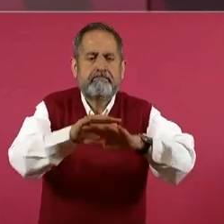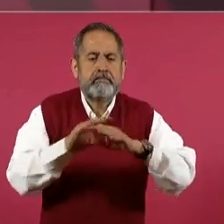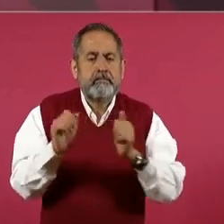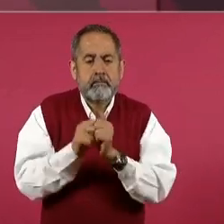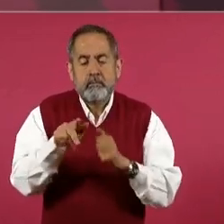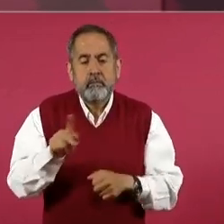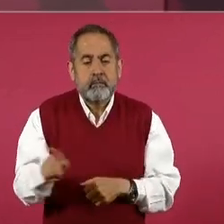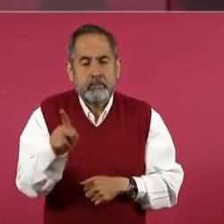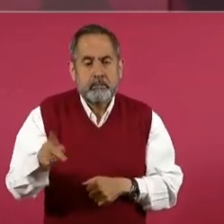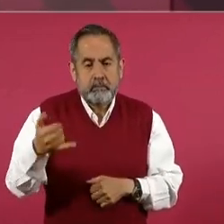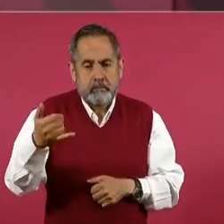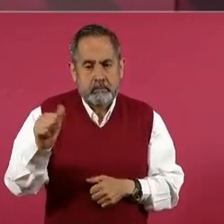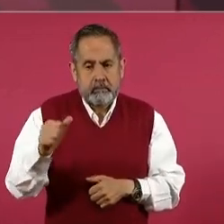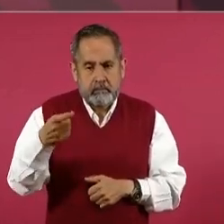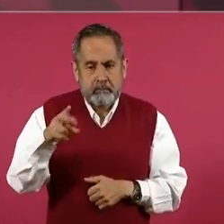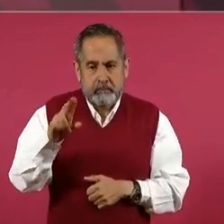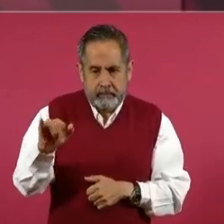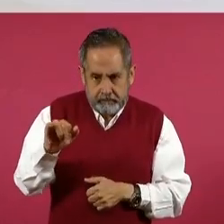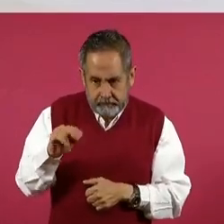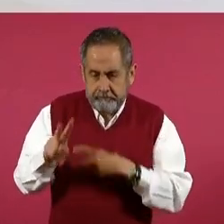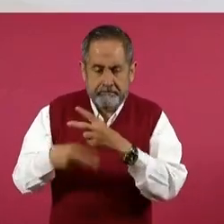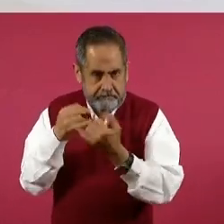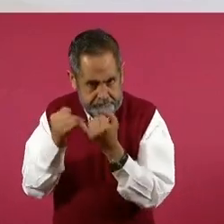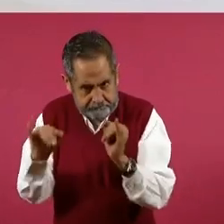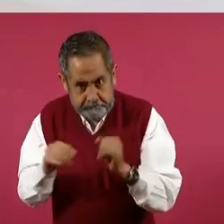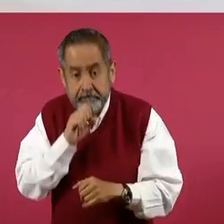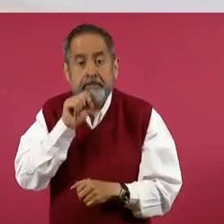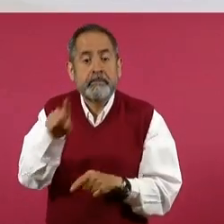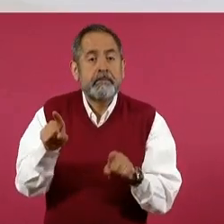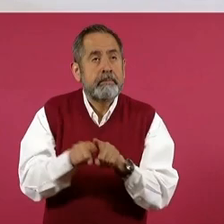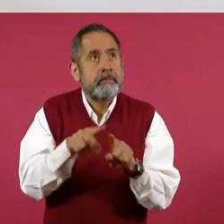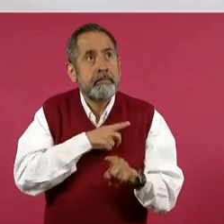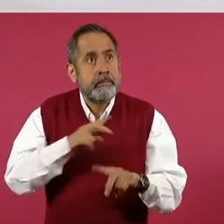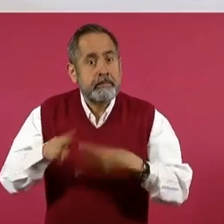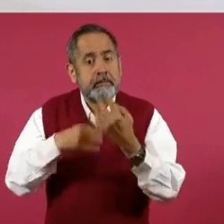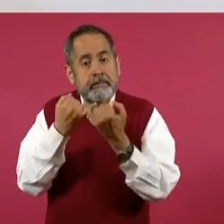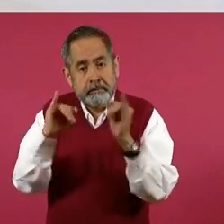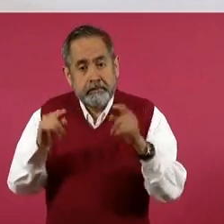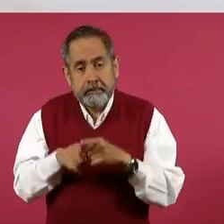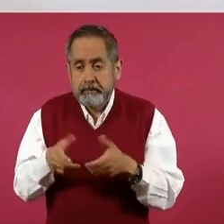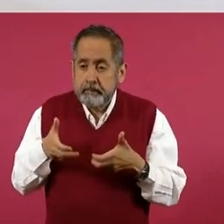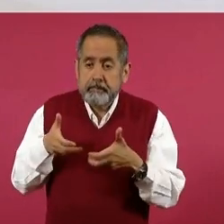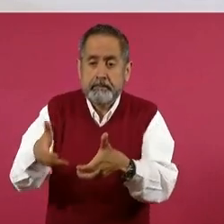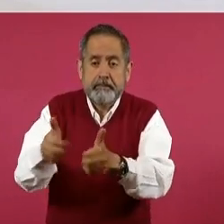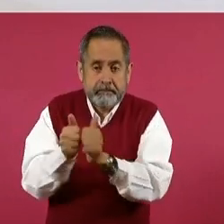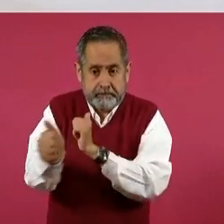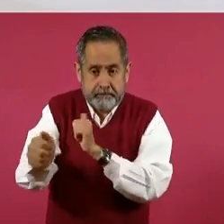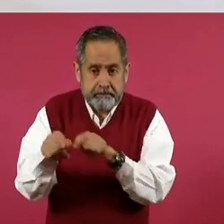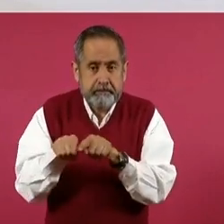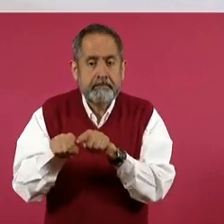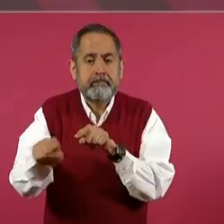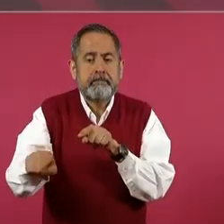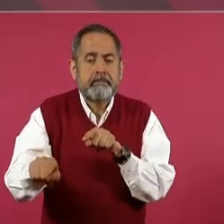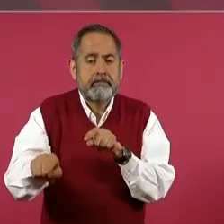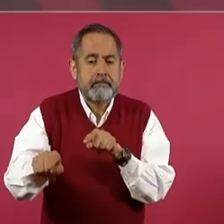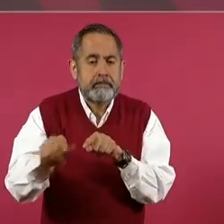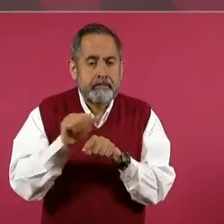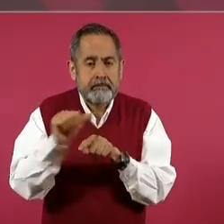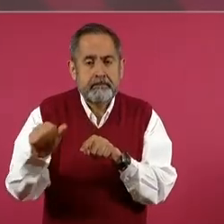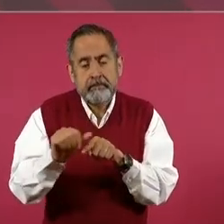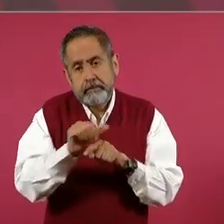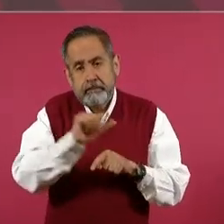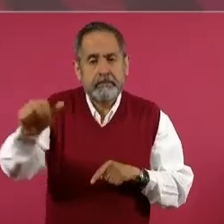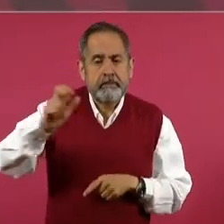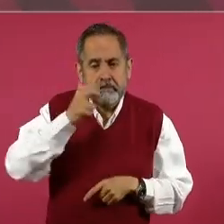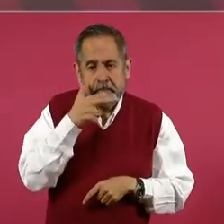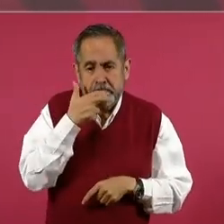con los yaquis. Tengo que ir a inaugurar el camino hacia